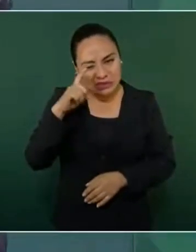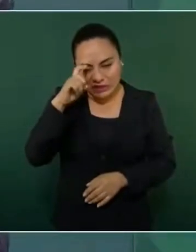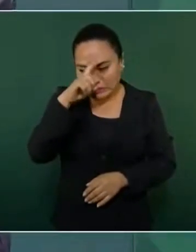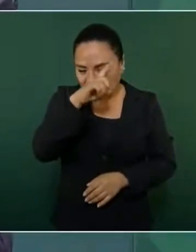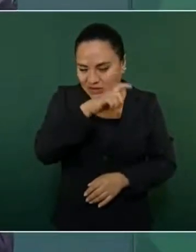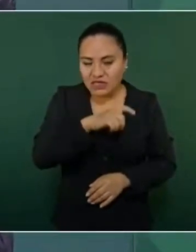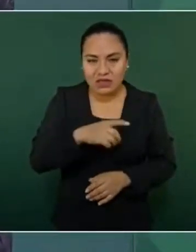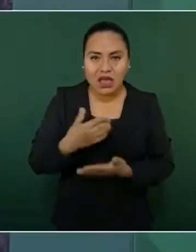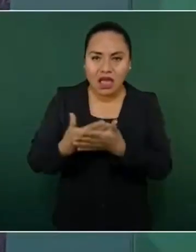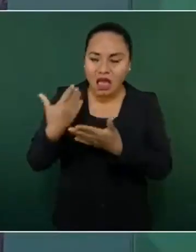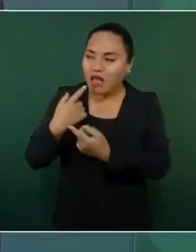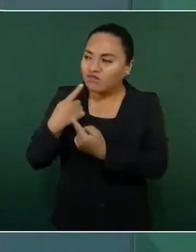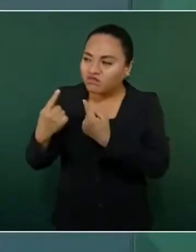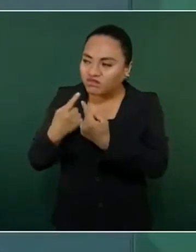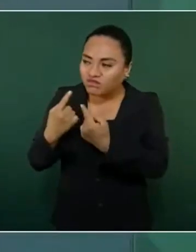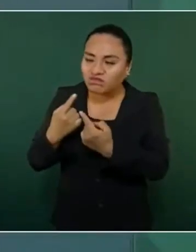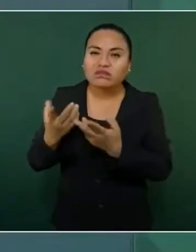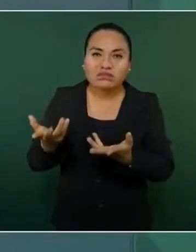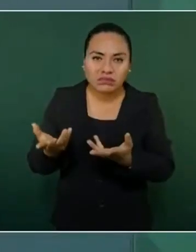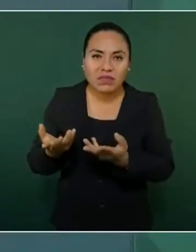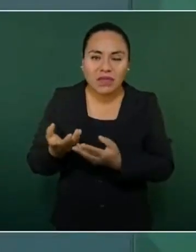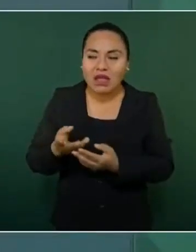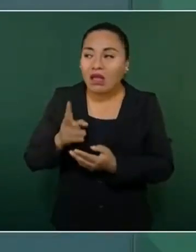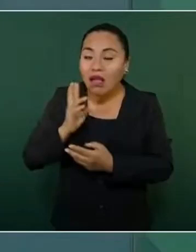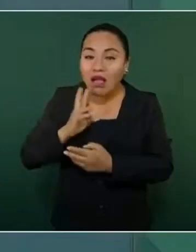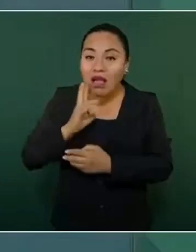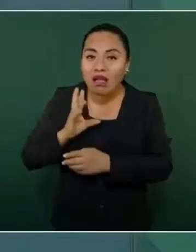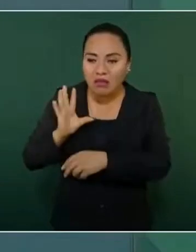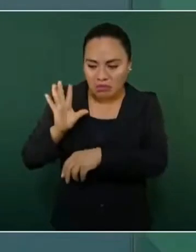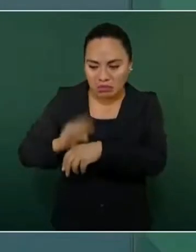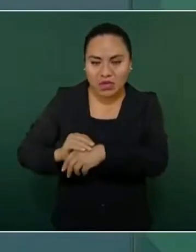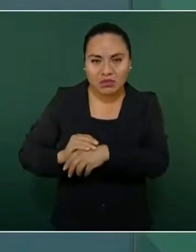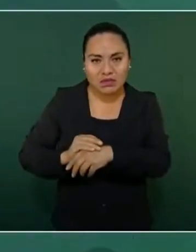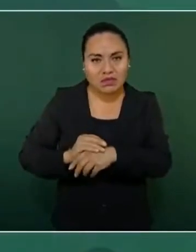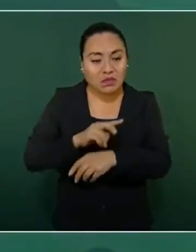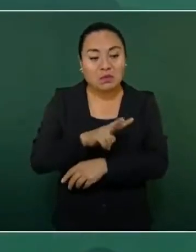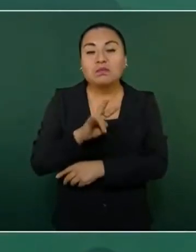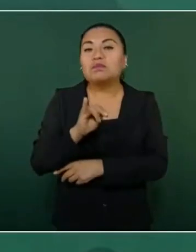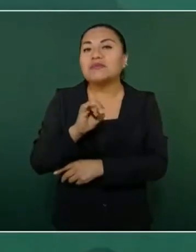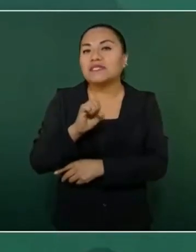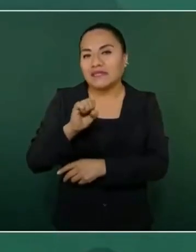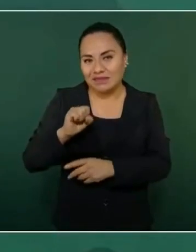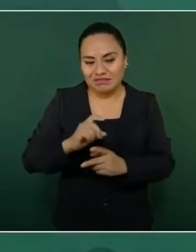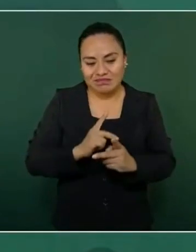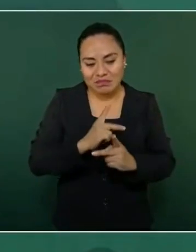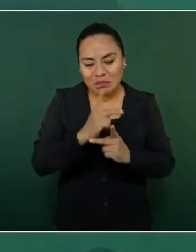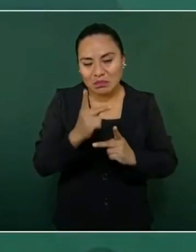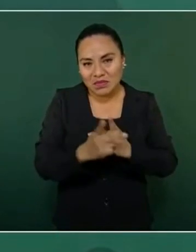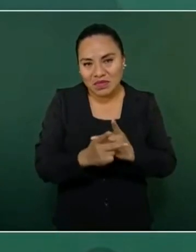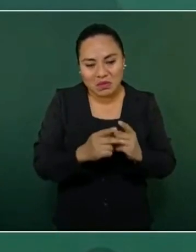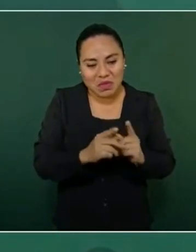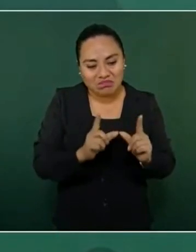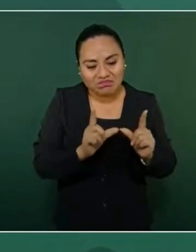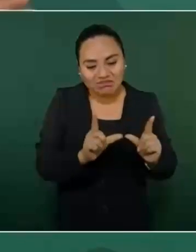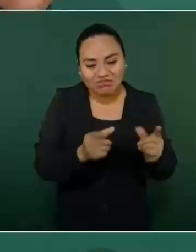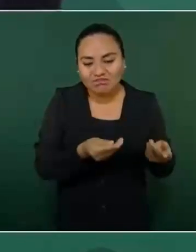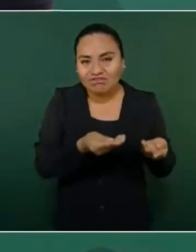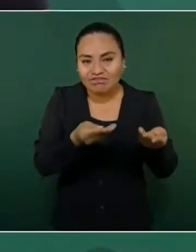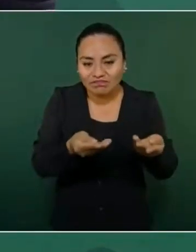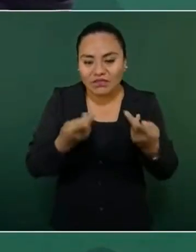aceptaran otorgar visas temporales Canadá